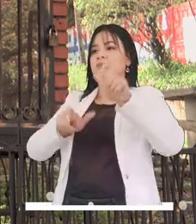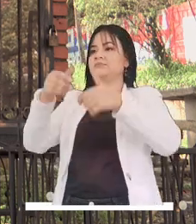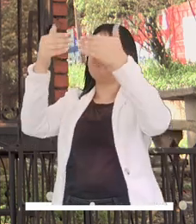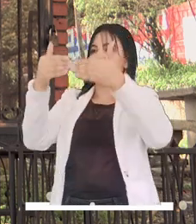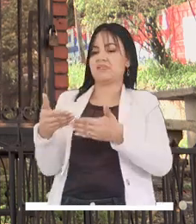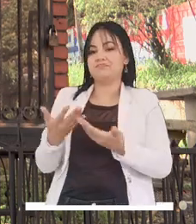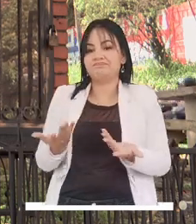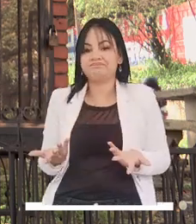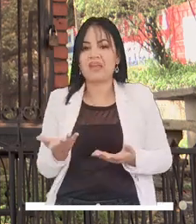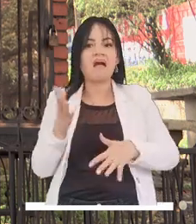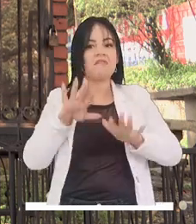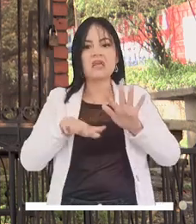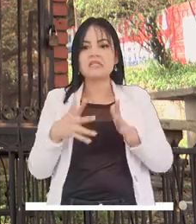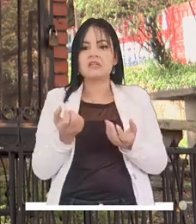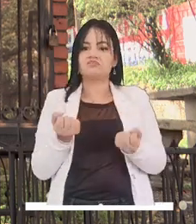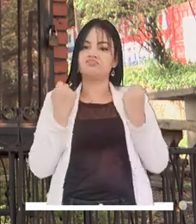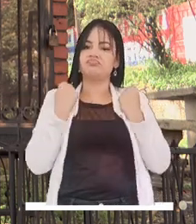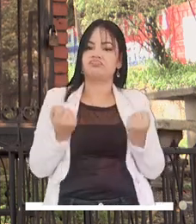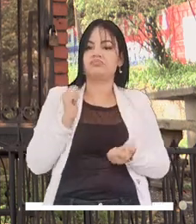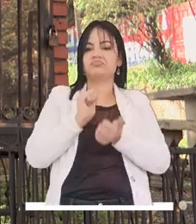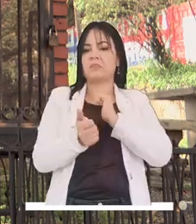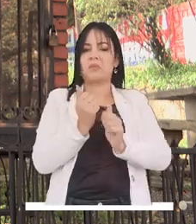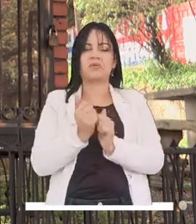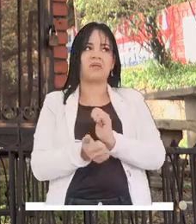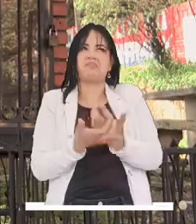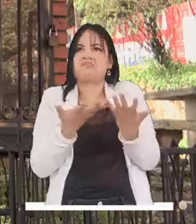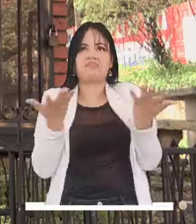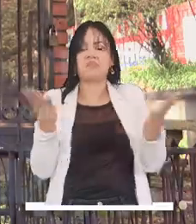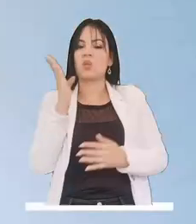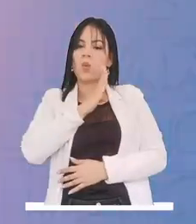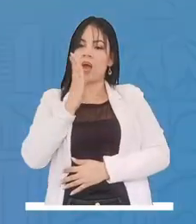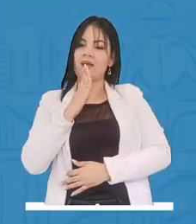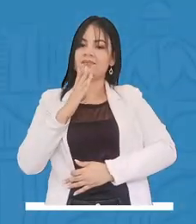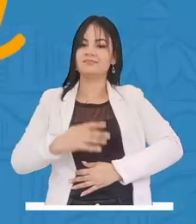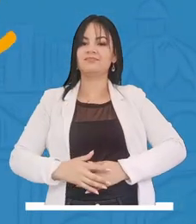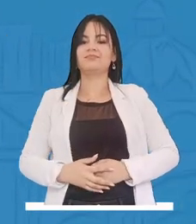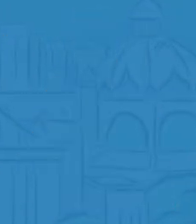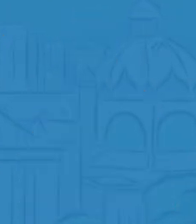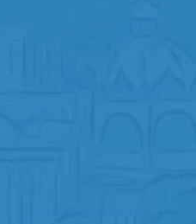de discapacidad que no tienen forma de hacer sus actividades físicas.